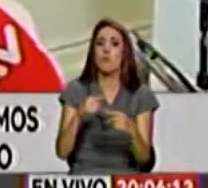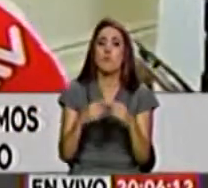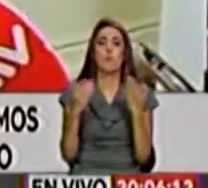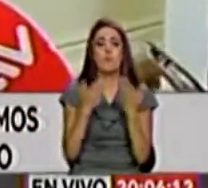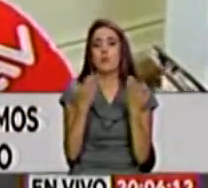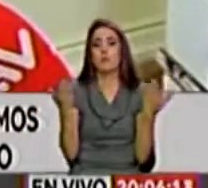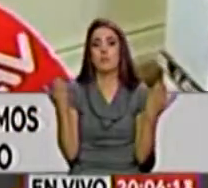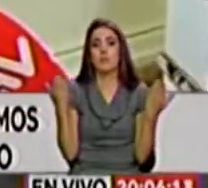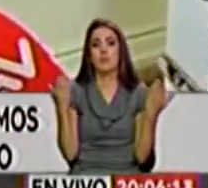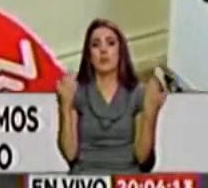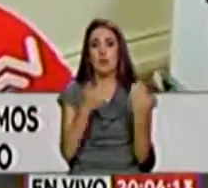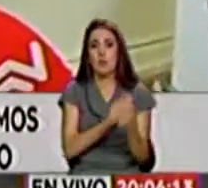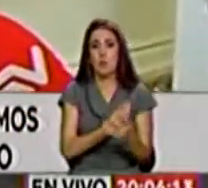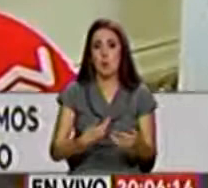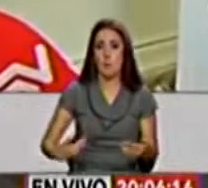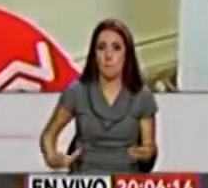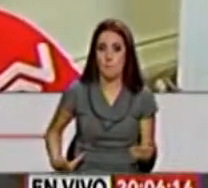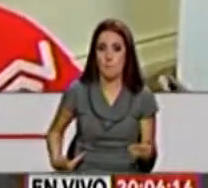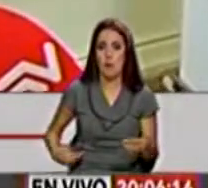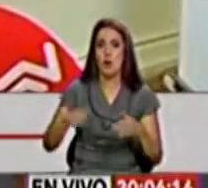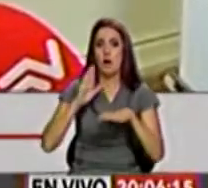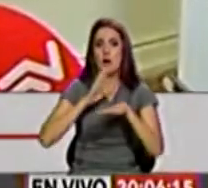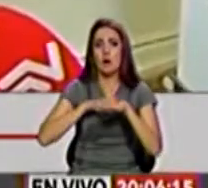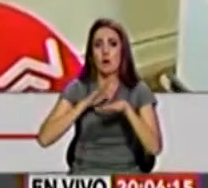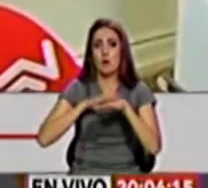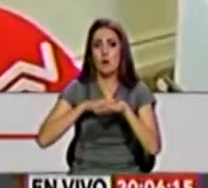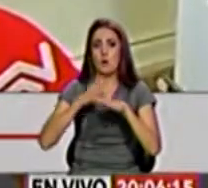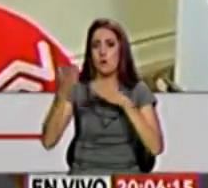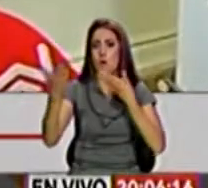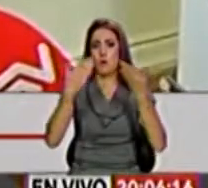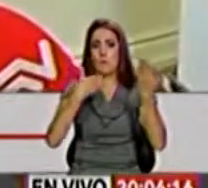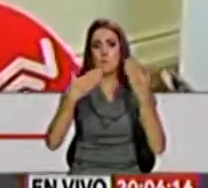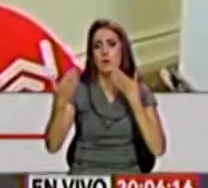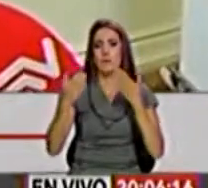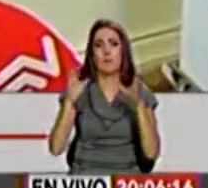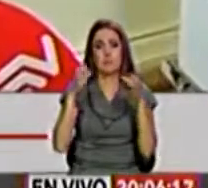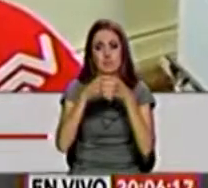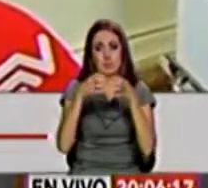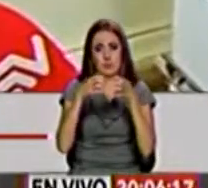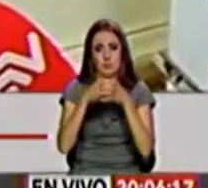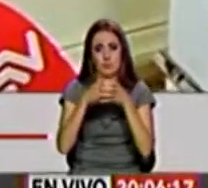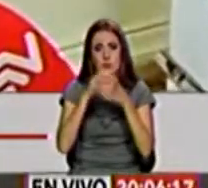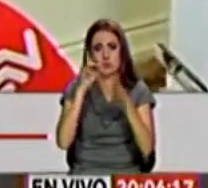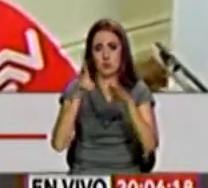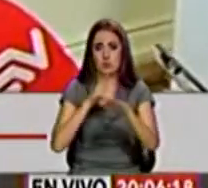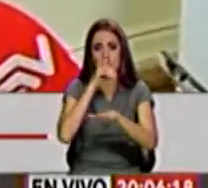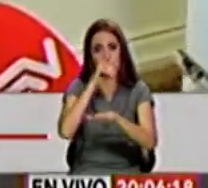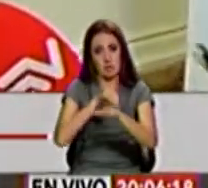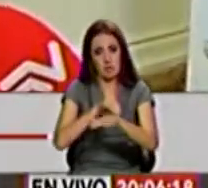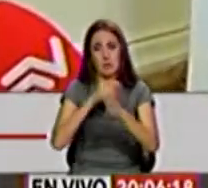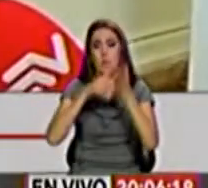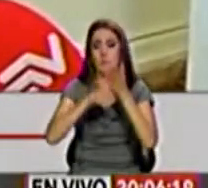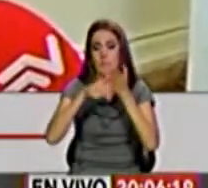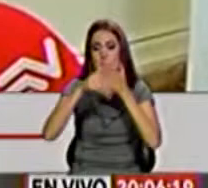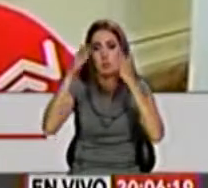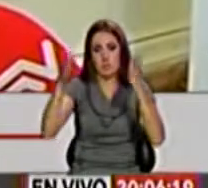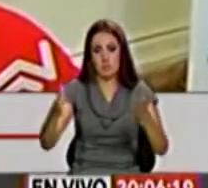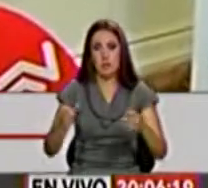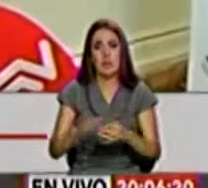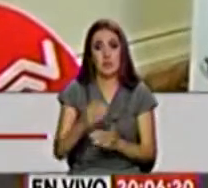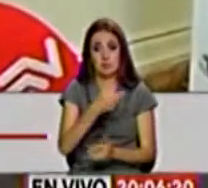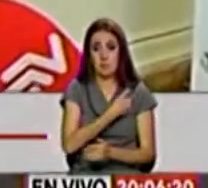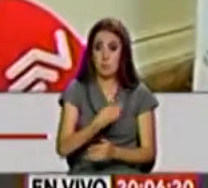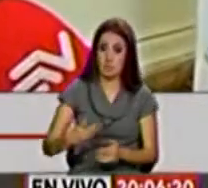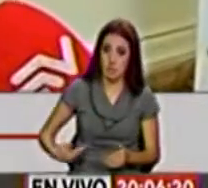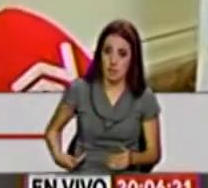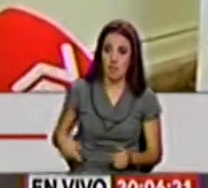de la República que un presidente sea convocado a una comisión? No se trata de un director, no se trata de un ministro, se trata del presidente de